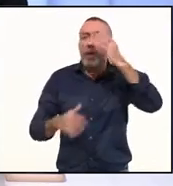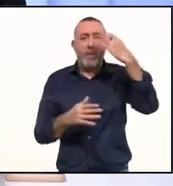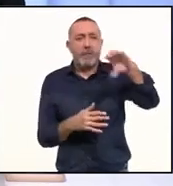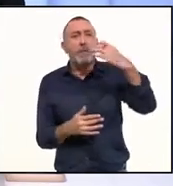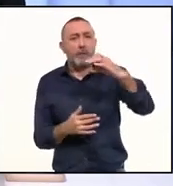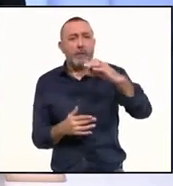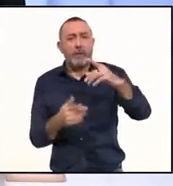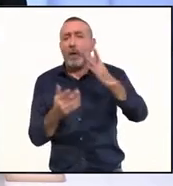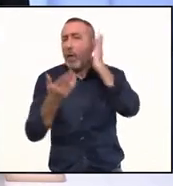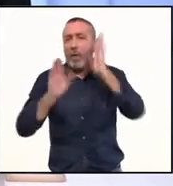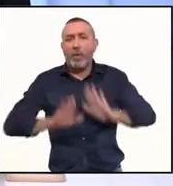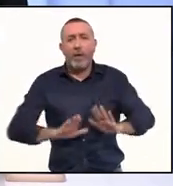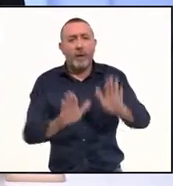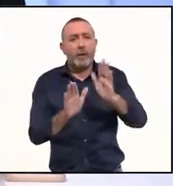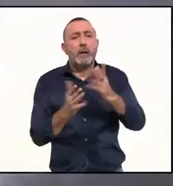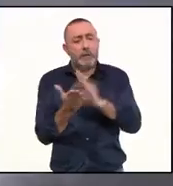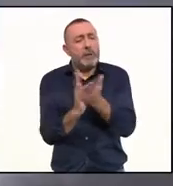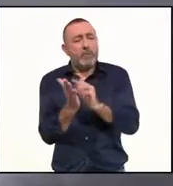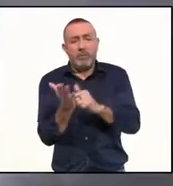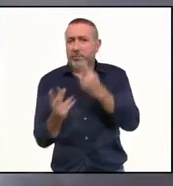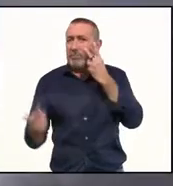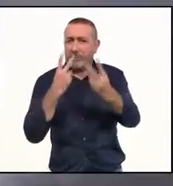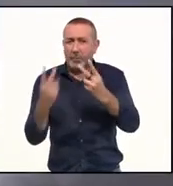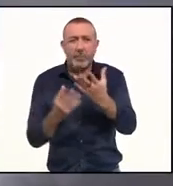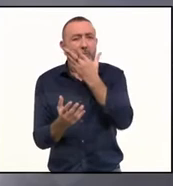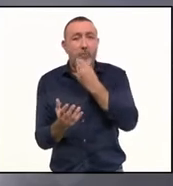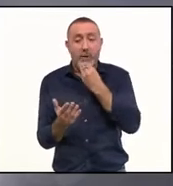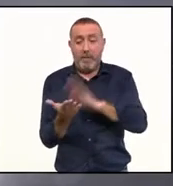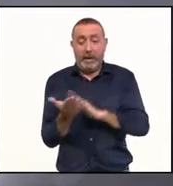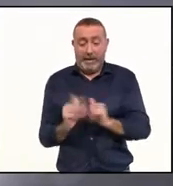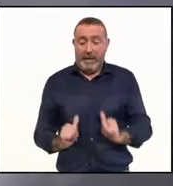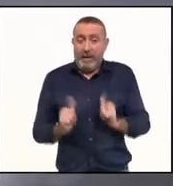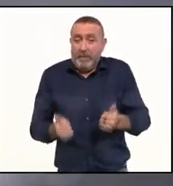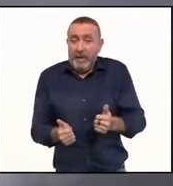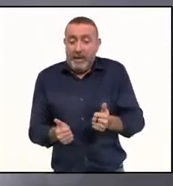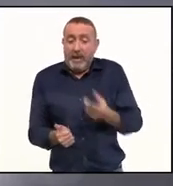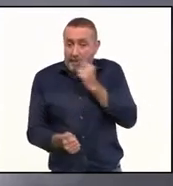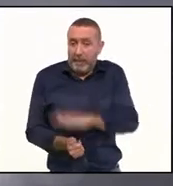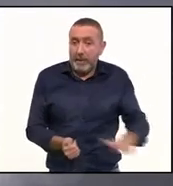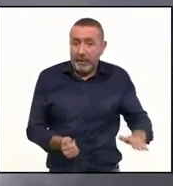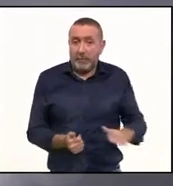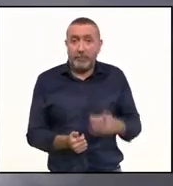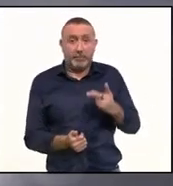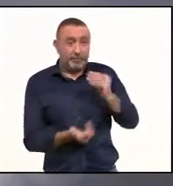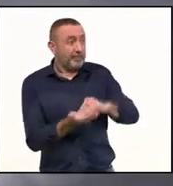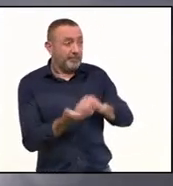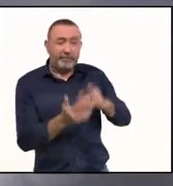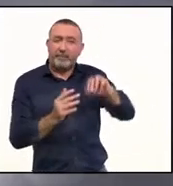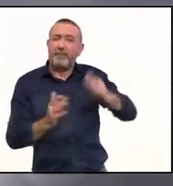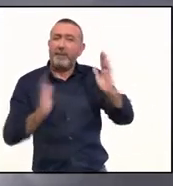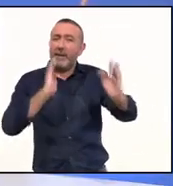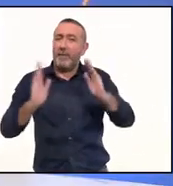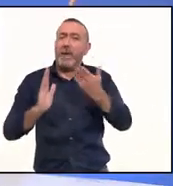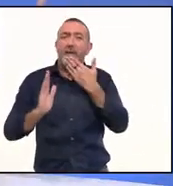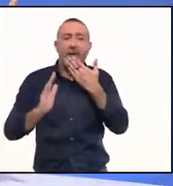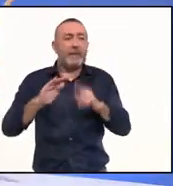mujeres que además son muy bonitos muy visuales para que entre desde pequeñito o no el momento de las etapas de desarrollo en